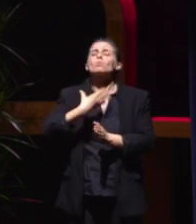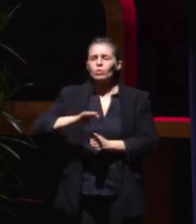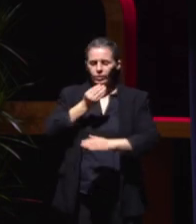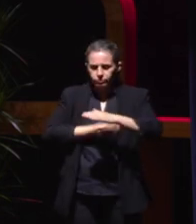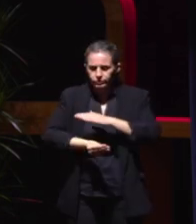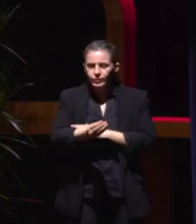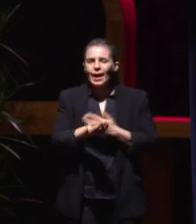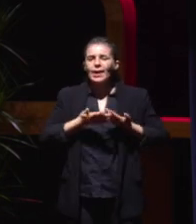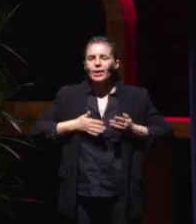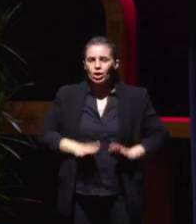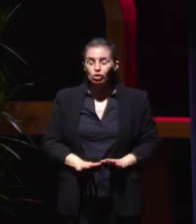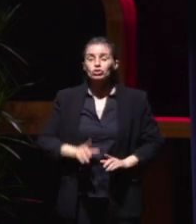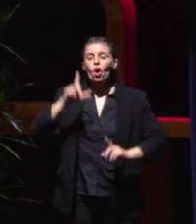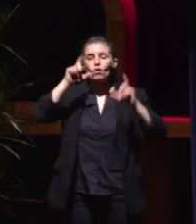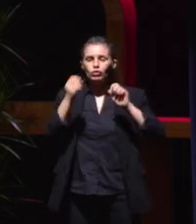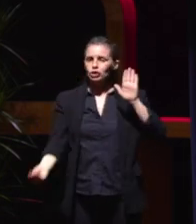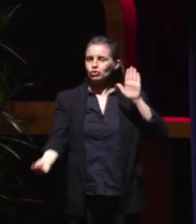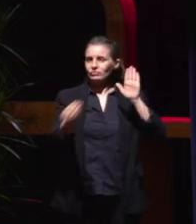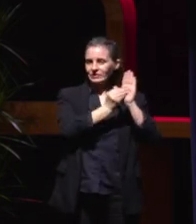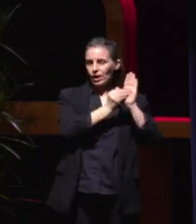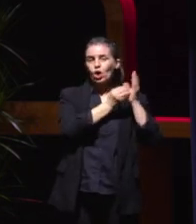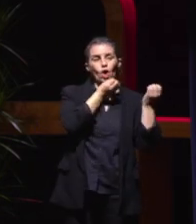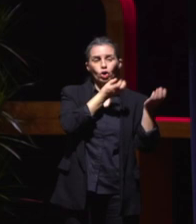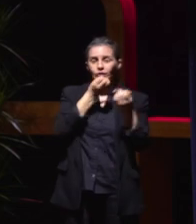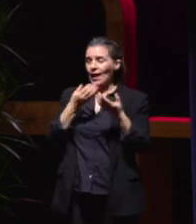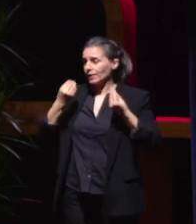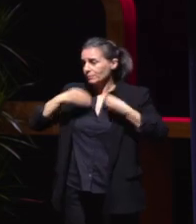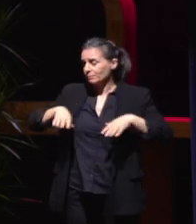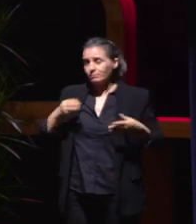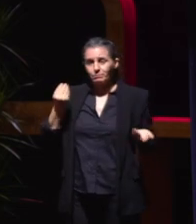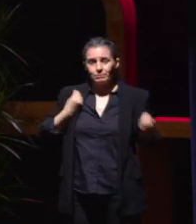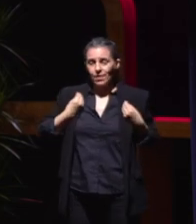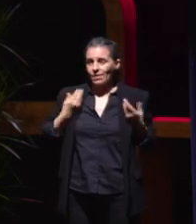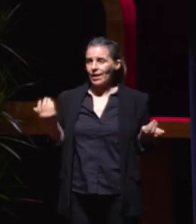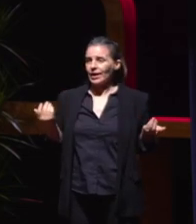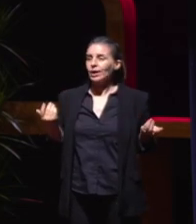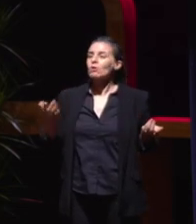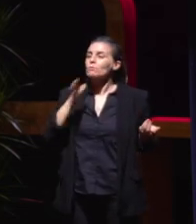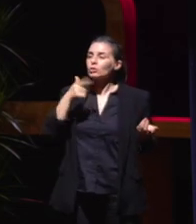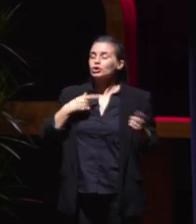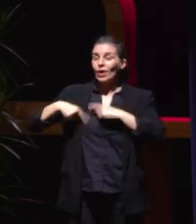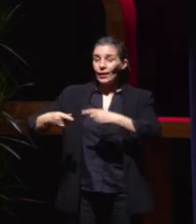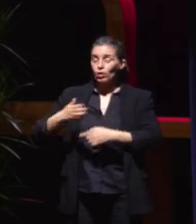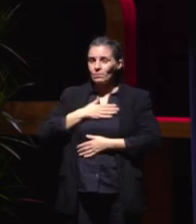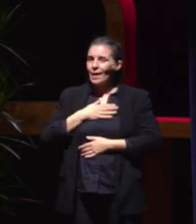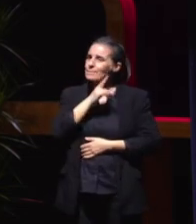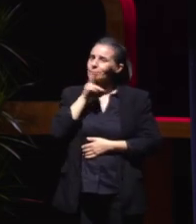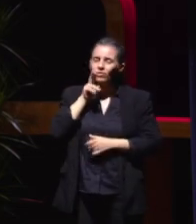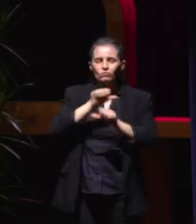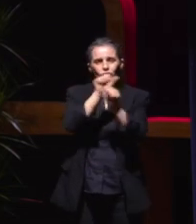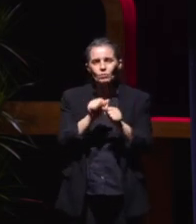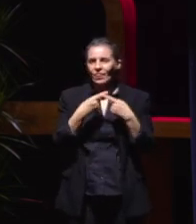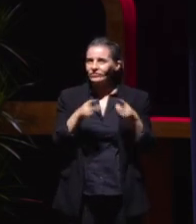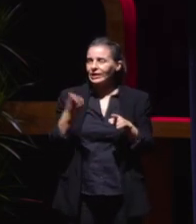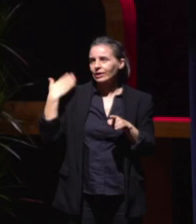hijas y poner sus fotos y contar lo que les pasa porque mi generación os puedo asegurar que hemos vivido una maternidad diferente la de mi madre